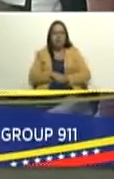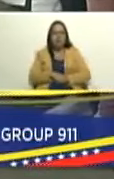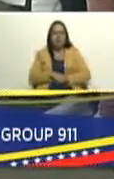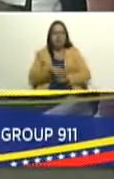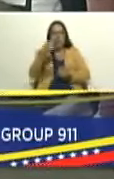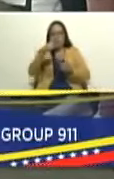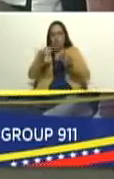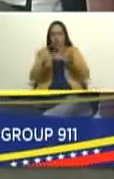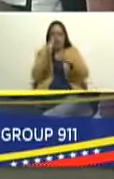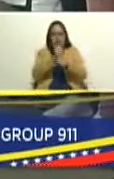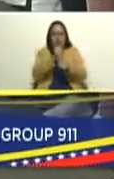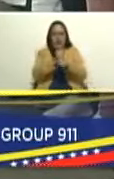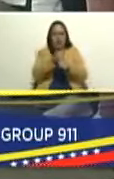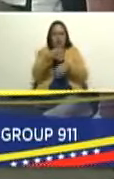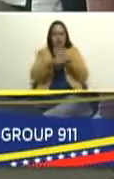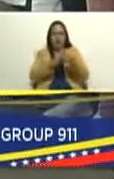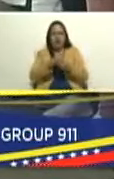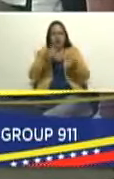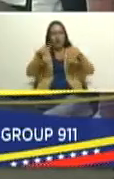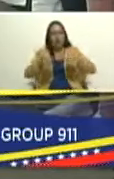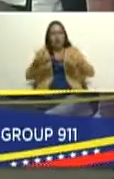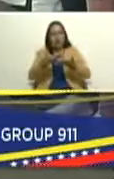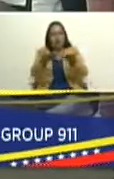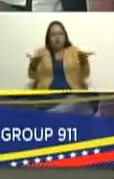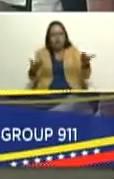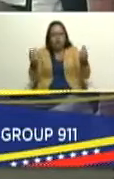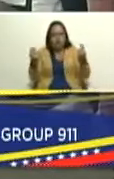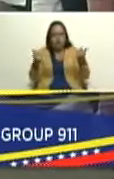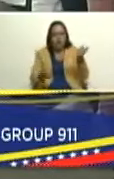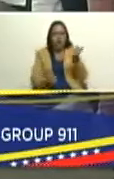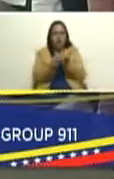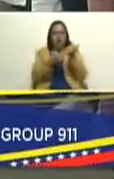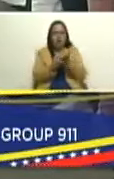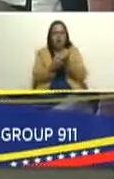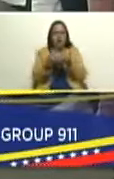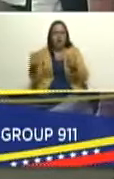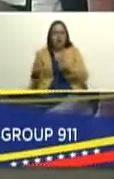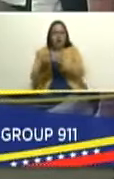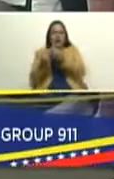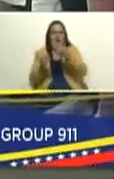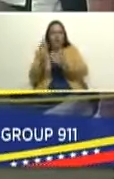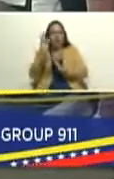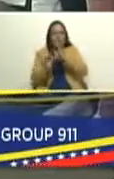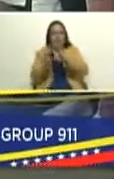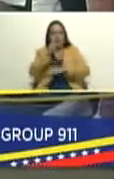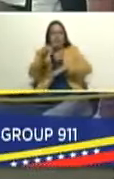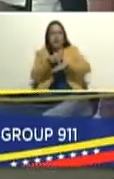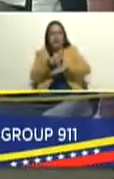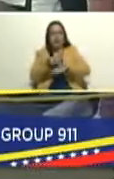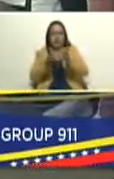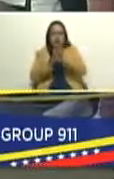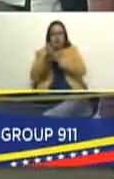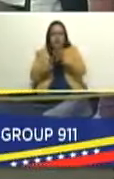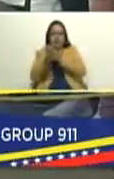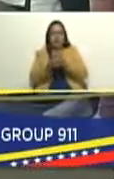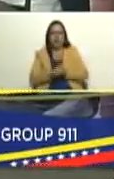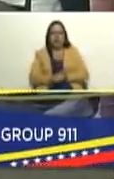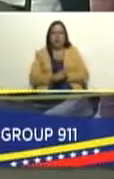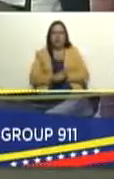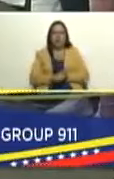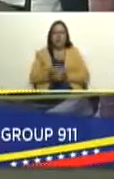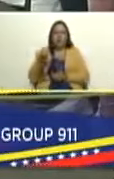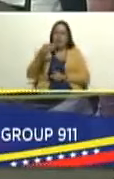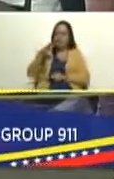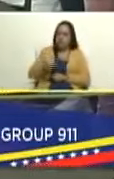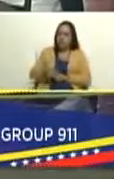diversos personales que hoy recibirán esos créditos de la mano del Fondo Nacional de Emprendedores y Credimujer. ¿Cómo está, presidente?